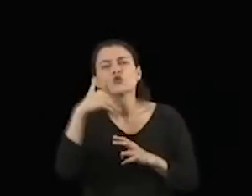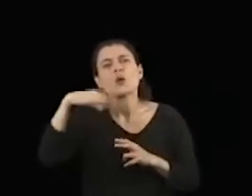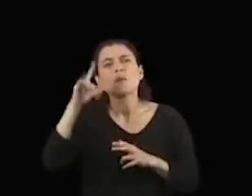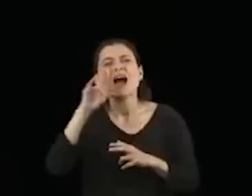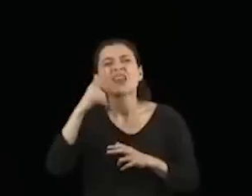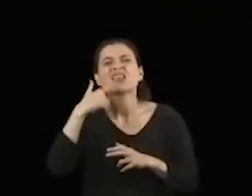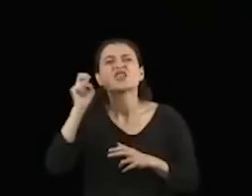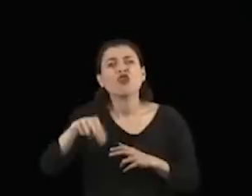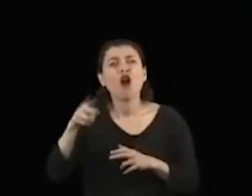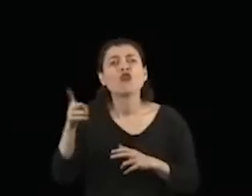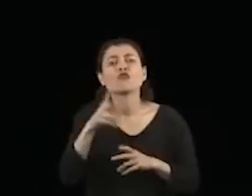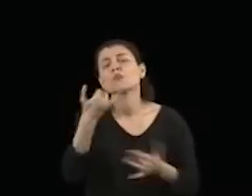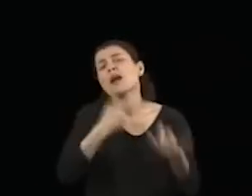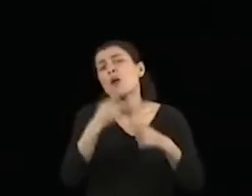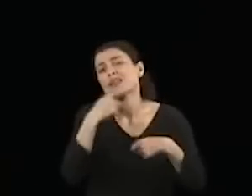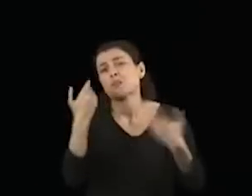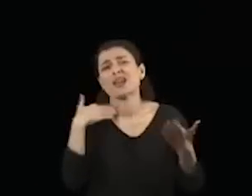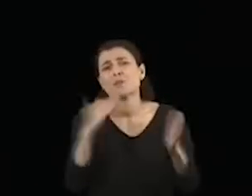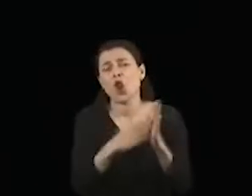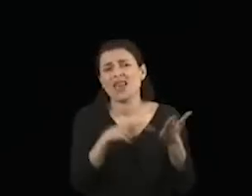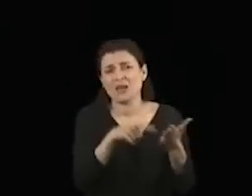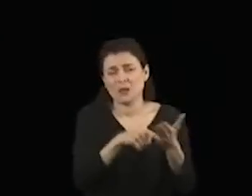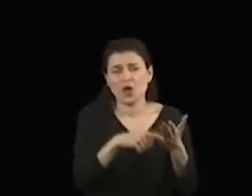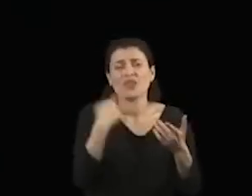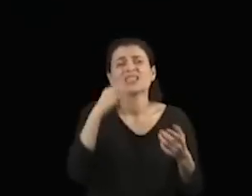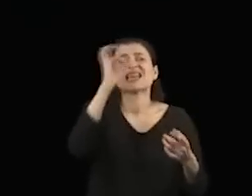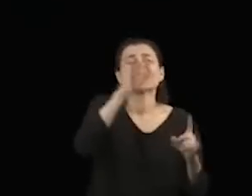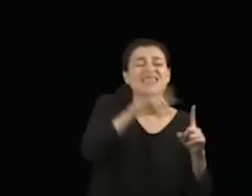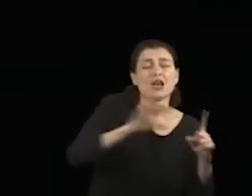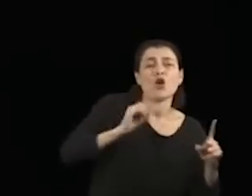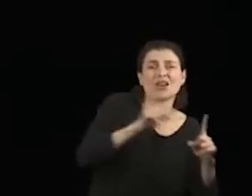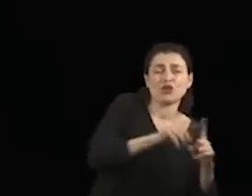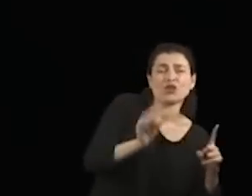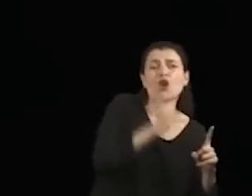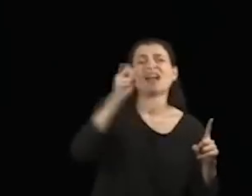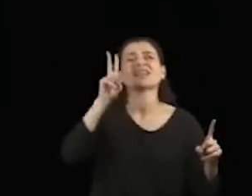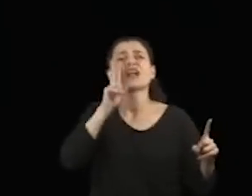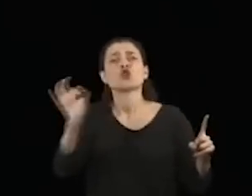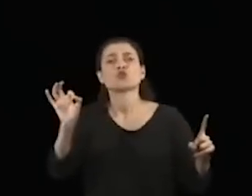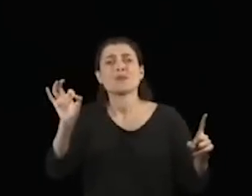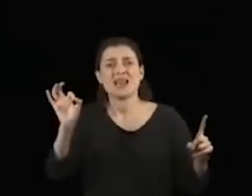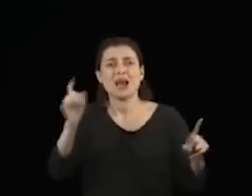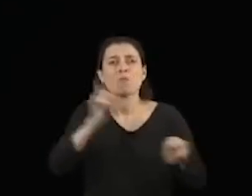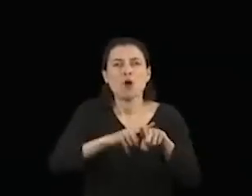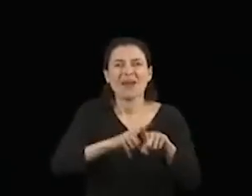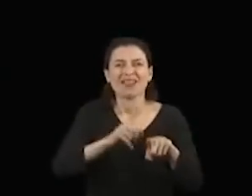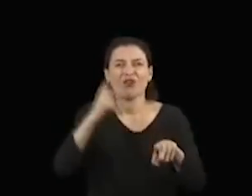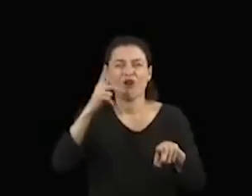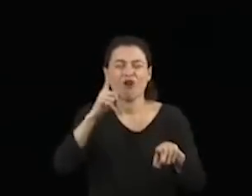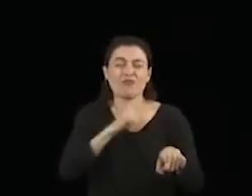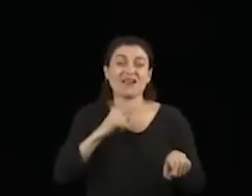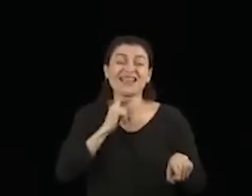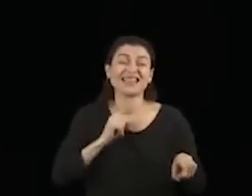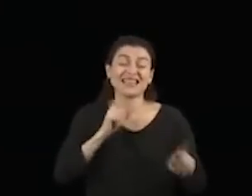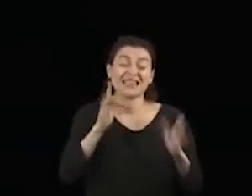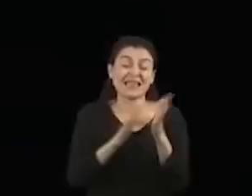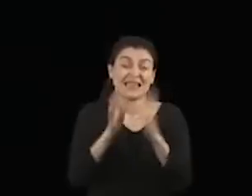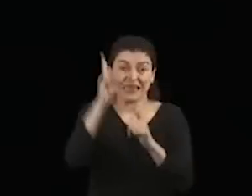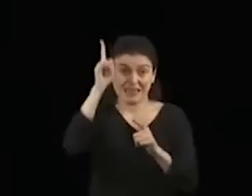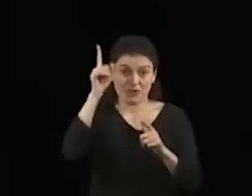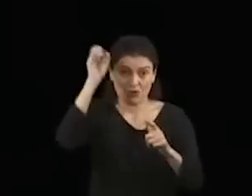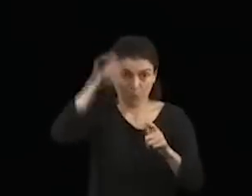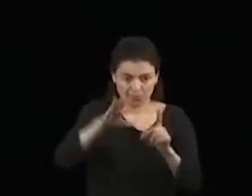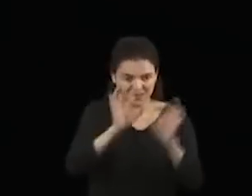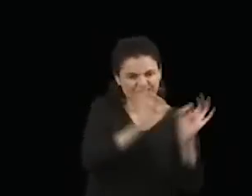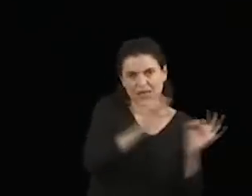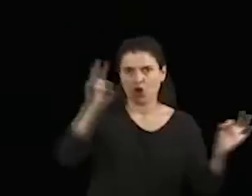va del año 0 al año 2000 de la era cristiana, y que se llama, mira el